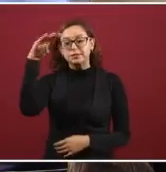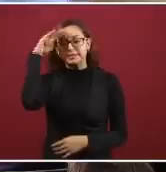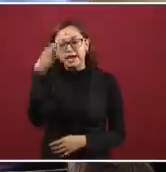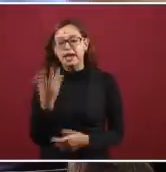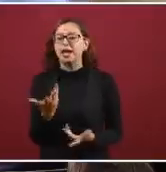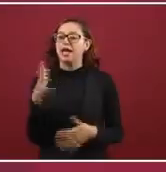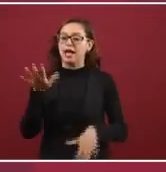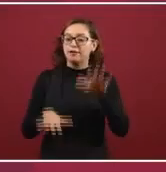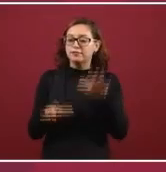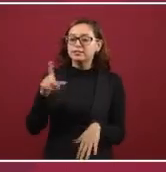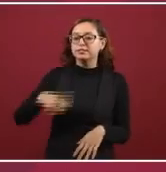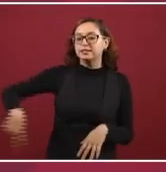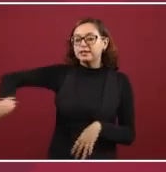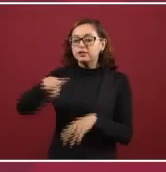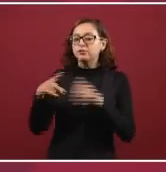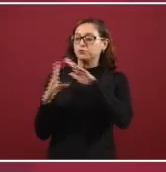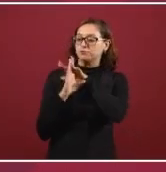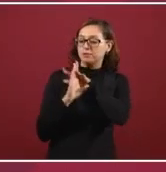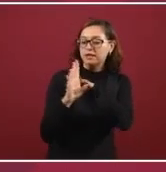engañados, explotados,